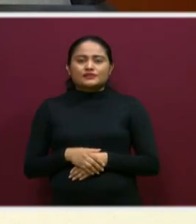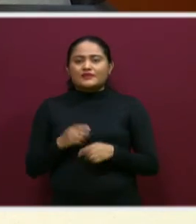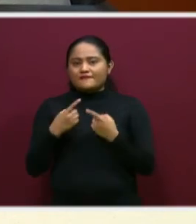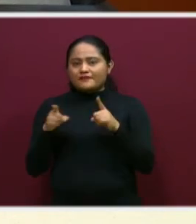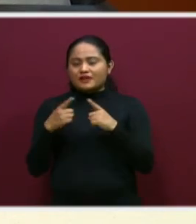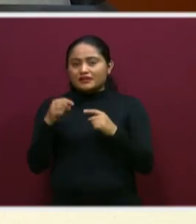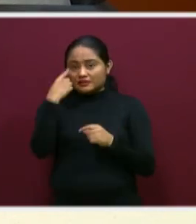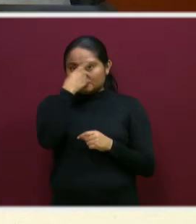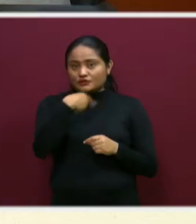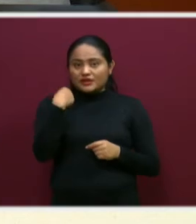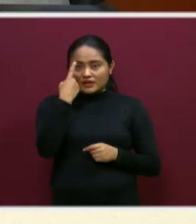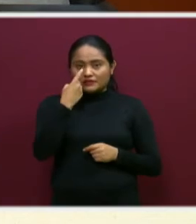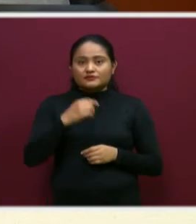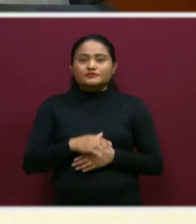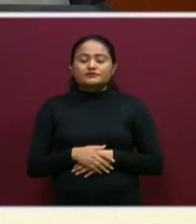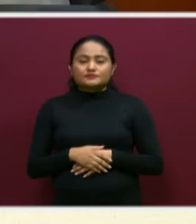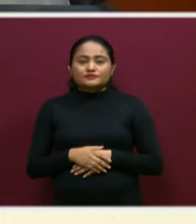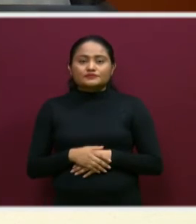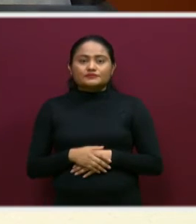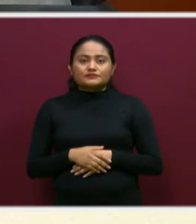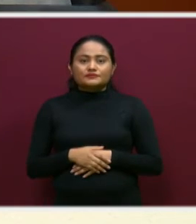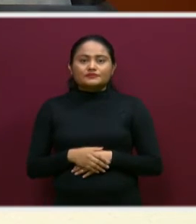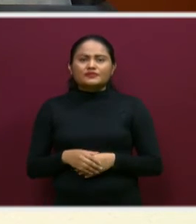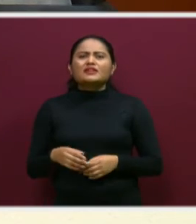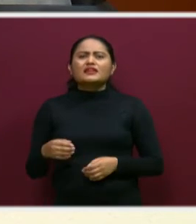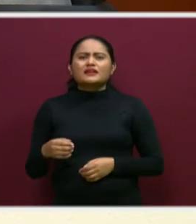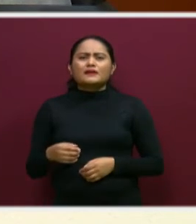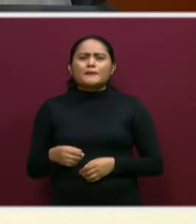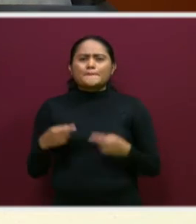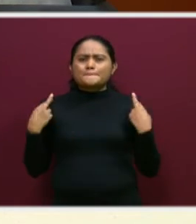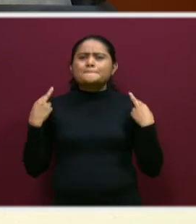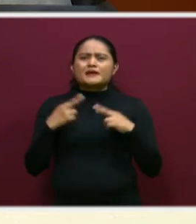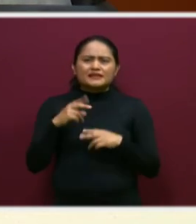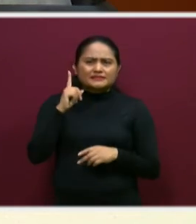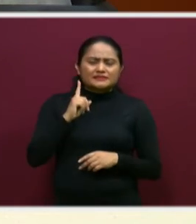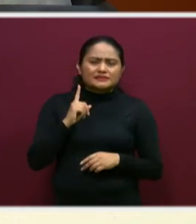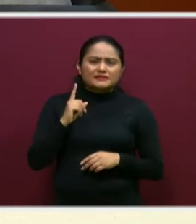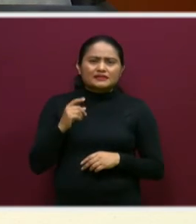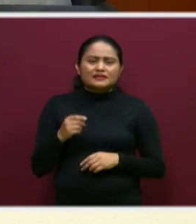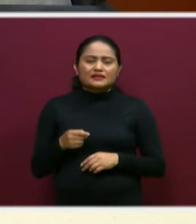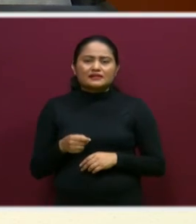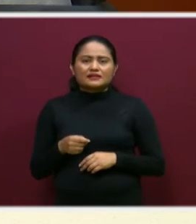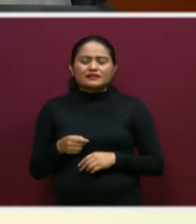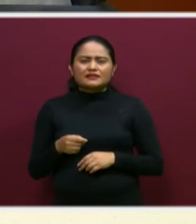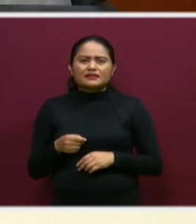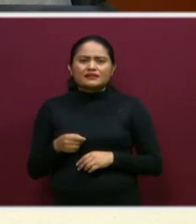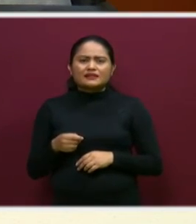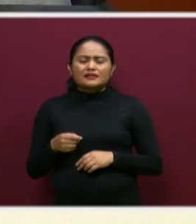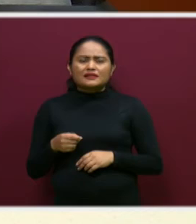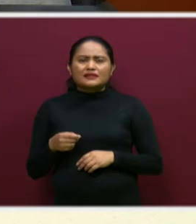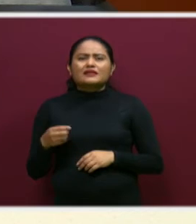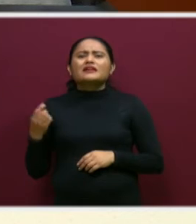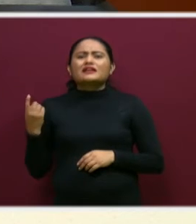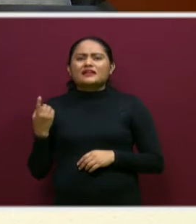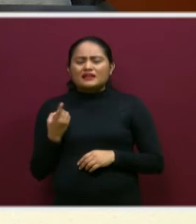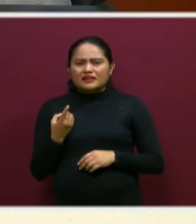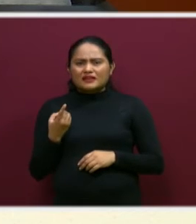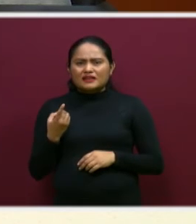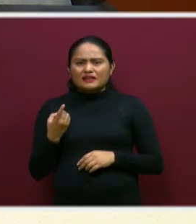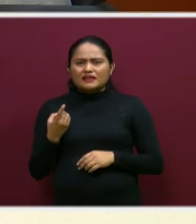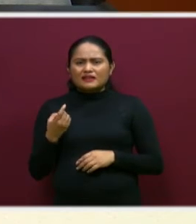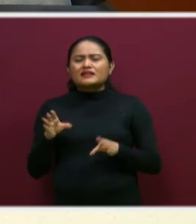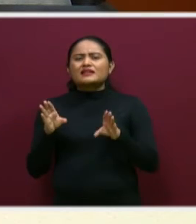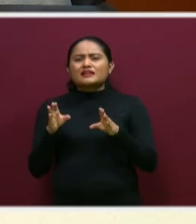apreciar en pantalla y maestrat que qué habilidades son las que desarrollan los niños con estos talleres de